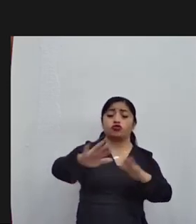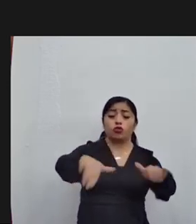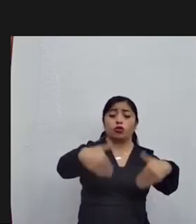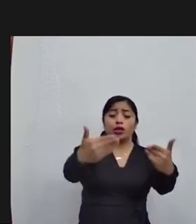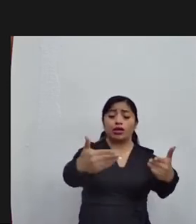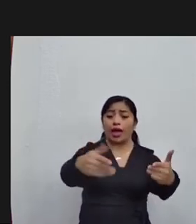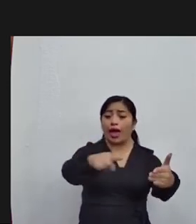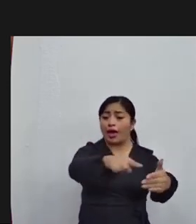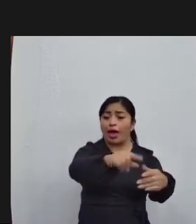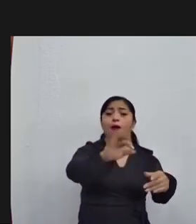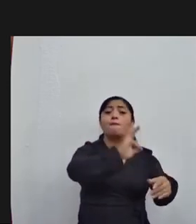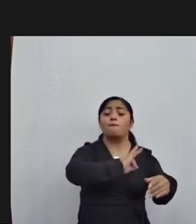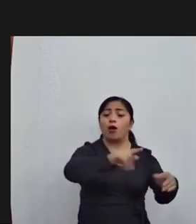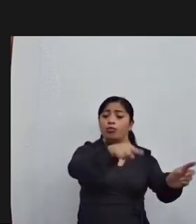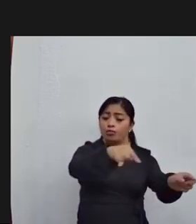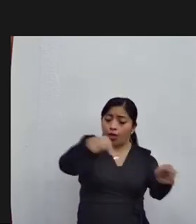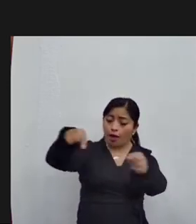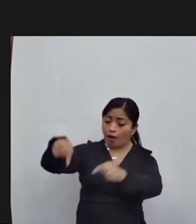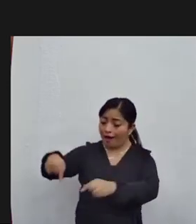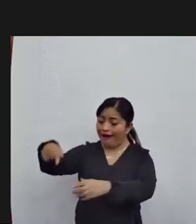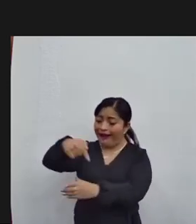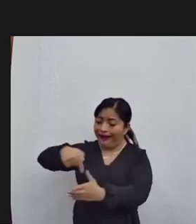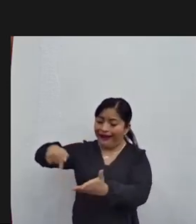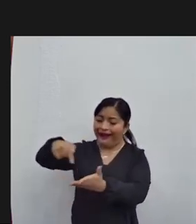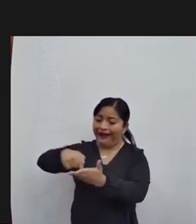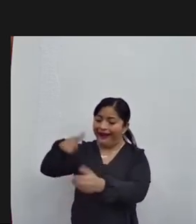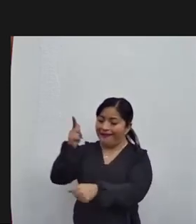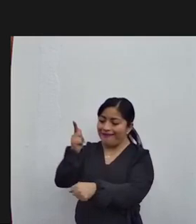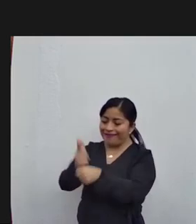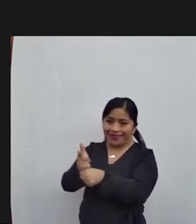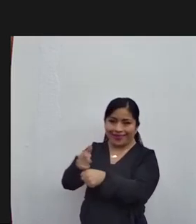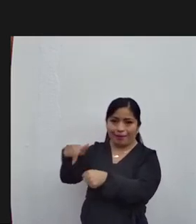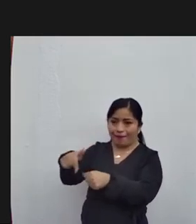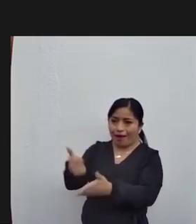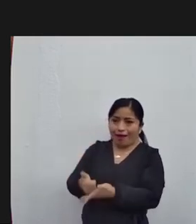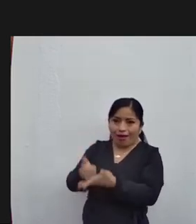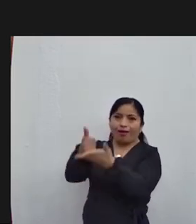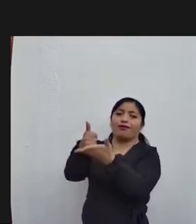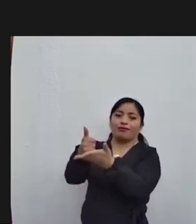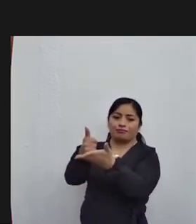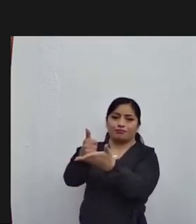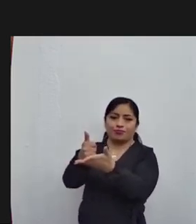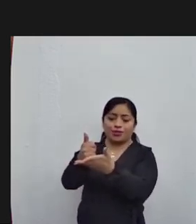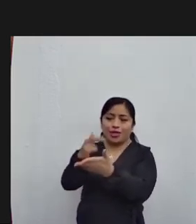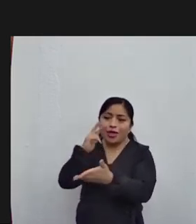pronta y tenga el referente más cercano, pues sería en el reglamento.